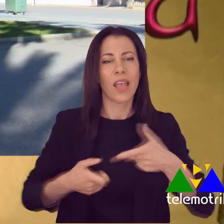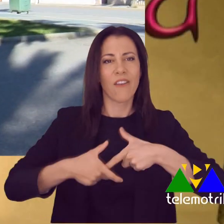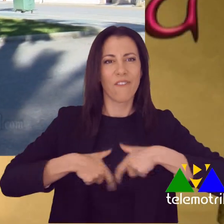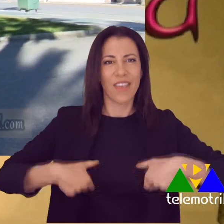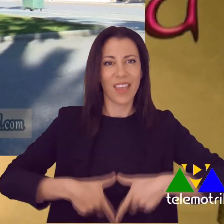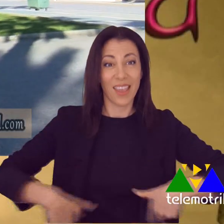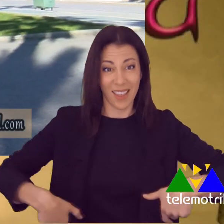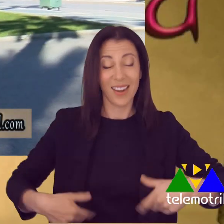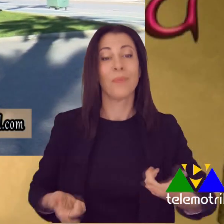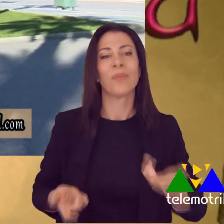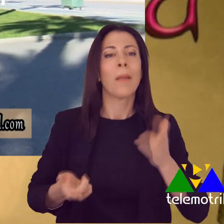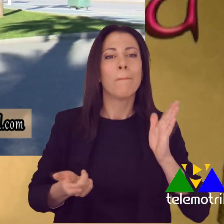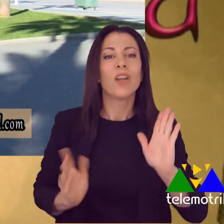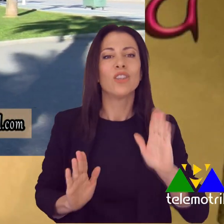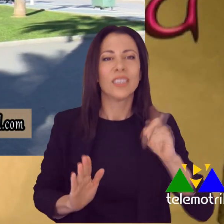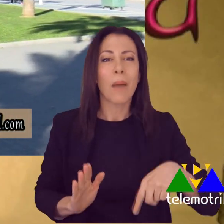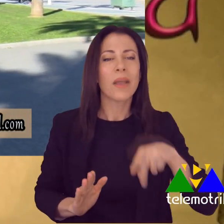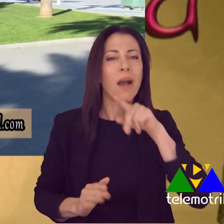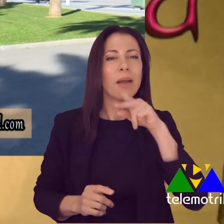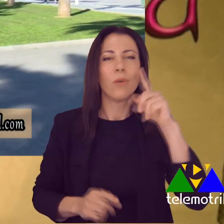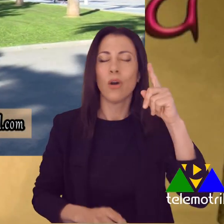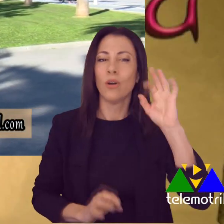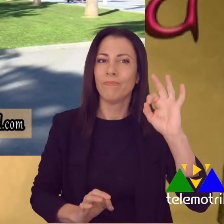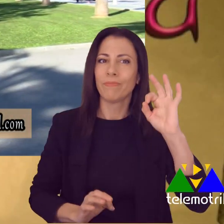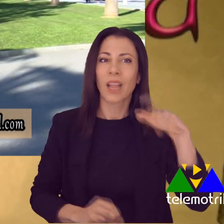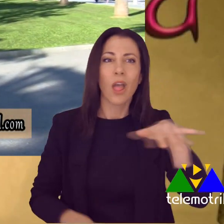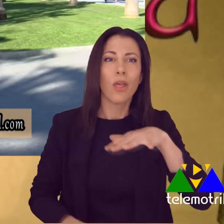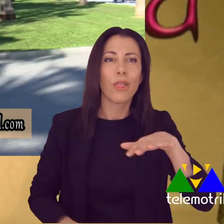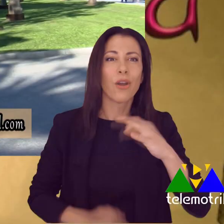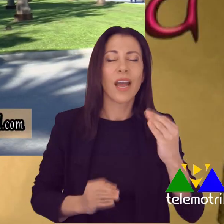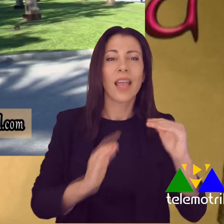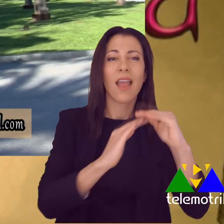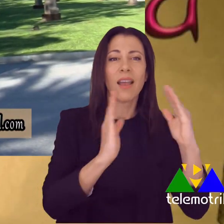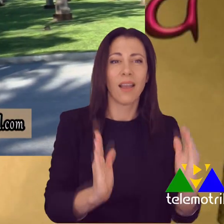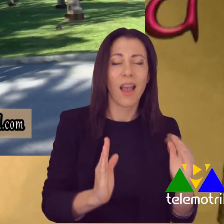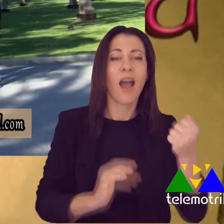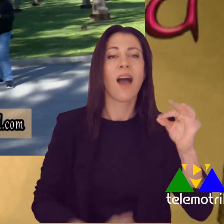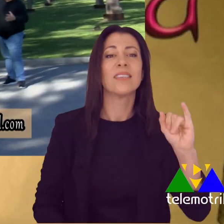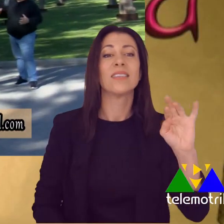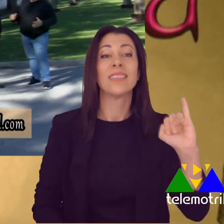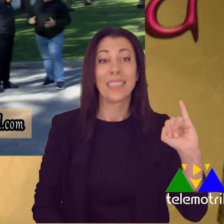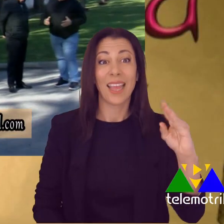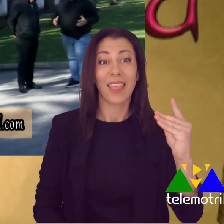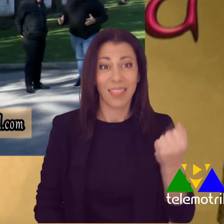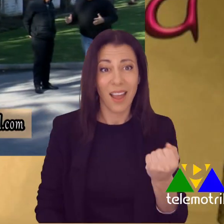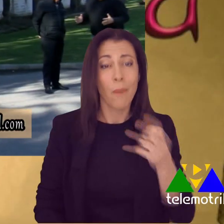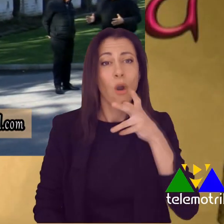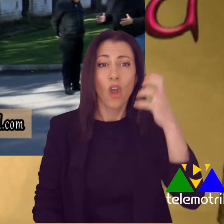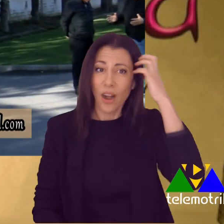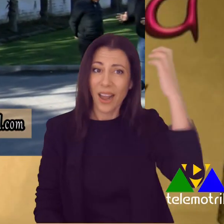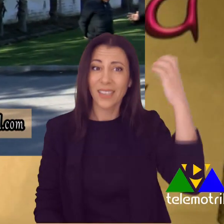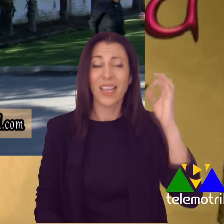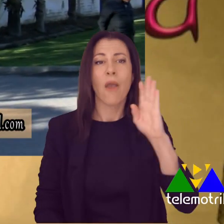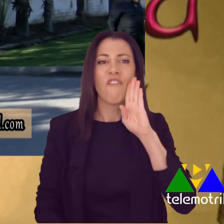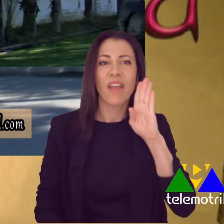Del mono bikini, pero también hablábamos lógicamente de Astrida, ¿no? La residencia de Astrida, los Reyes de Bélgica, a la cual hemos llegado.